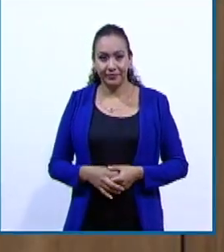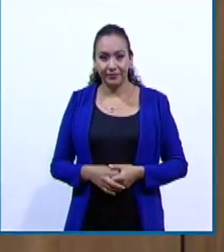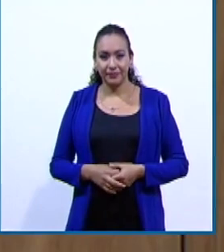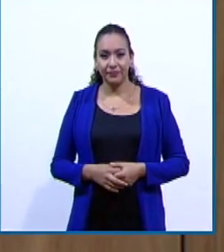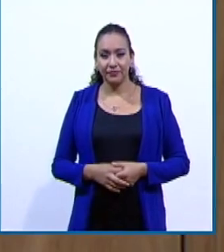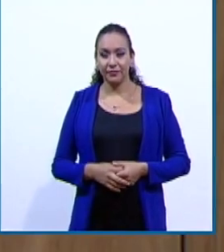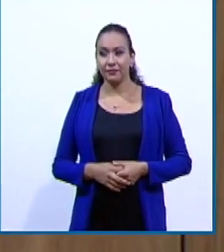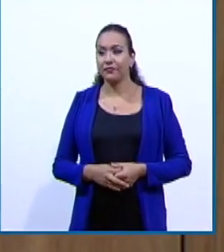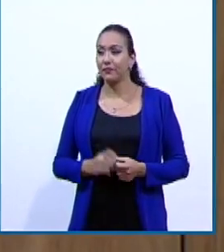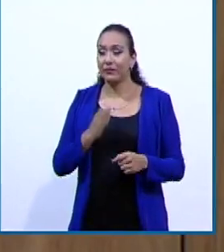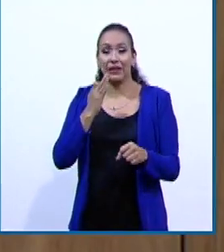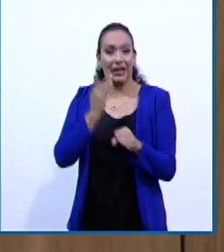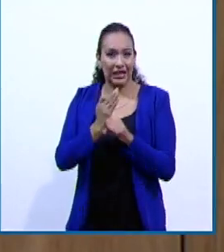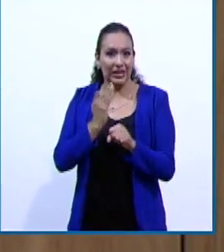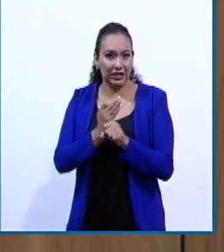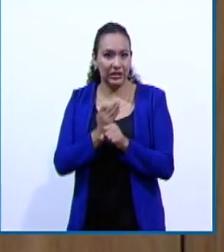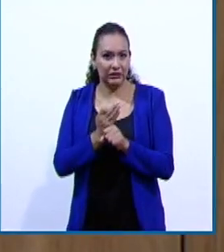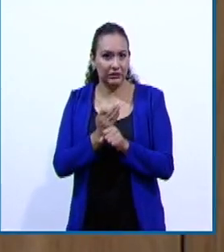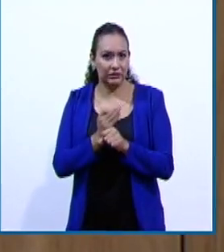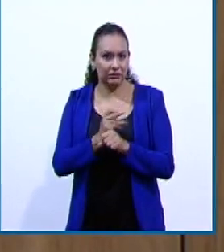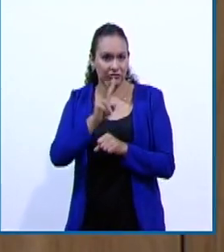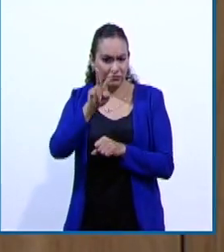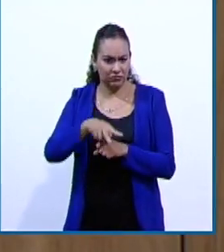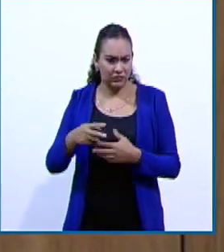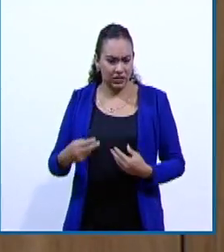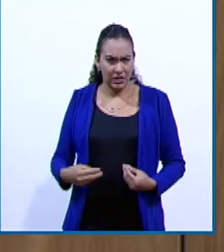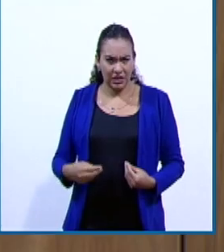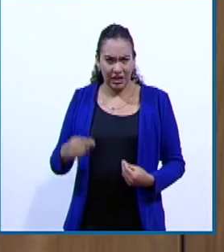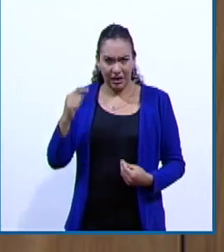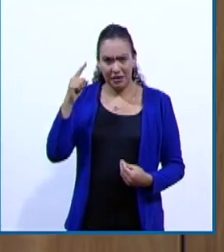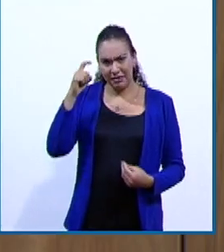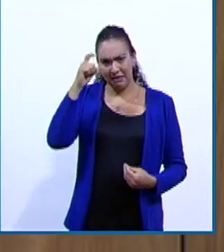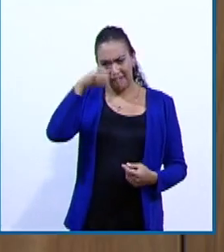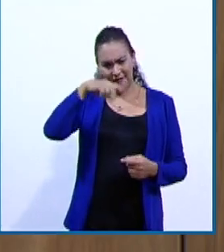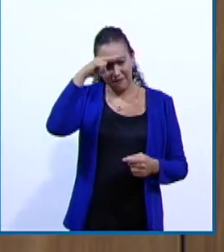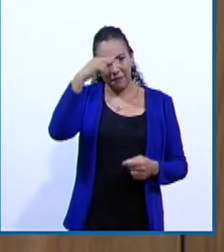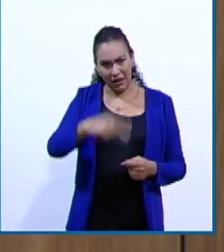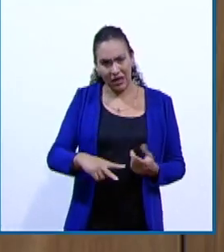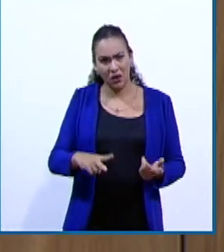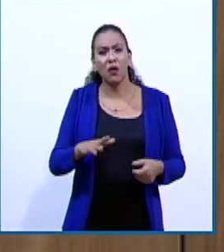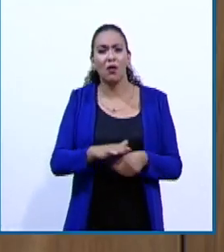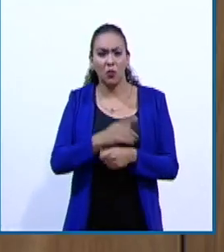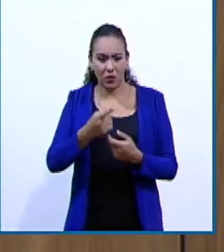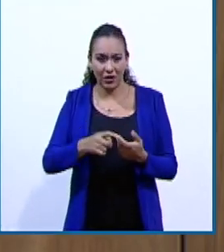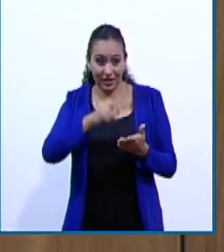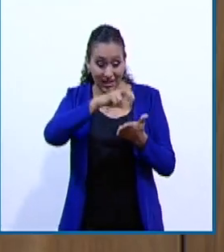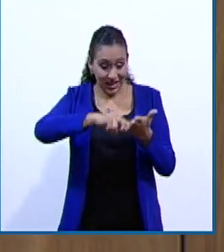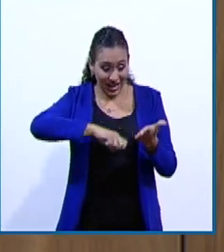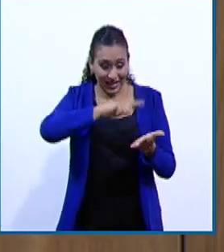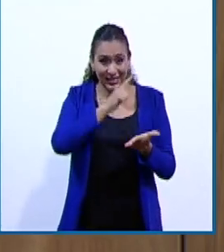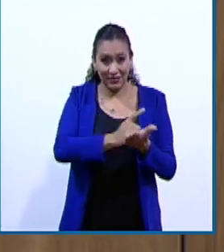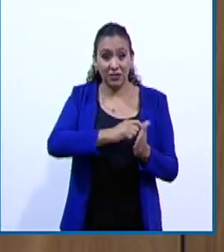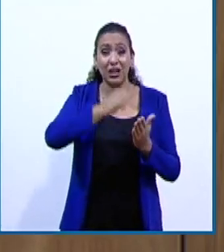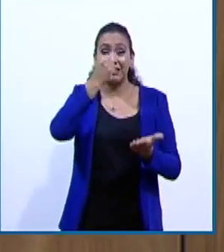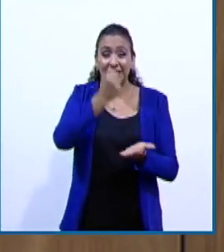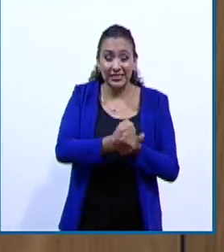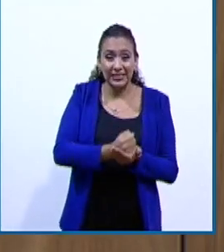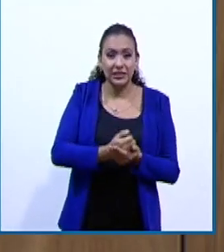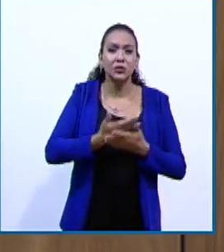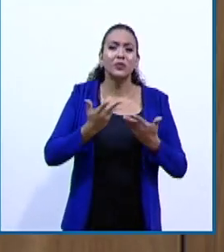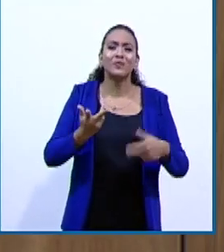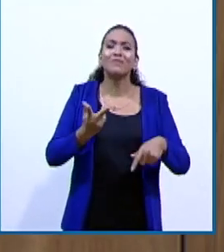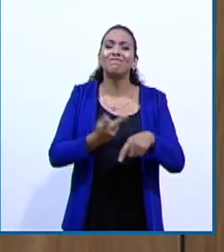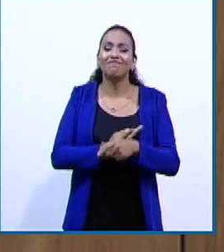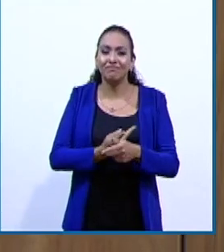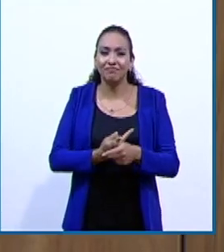En la difícil coyuntura de estos tiempos, derivada de una reforma judicial que de concretarse afectará de manera grave los cimientos